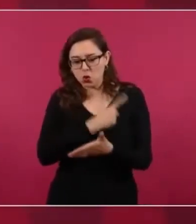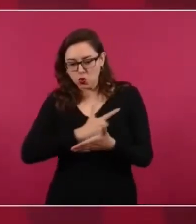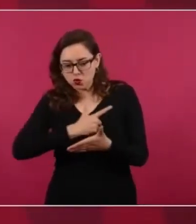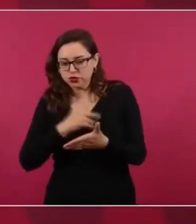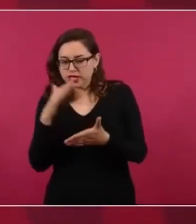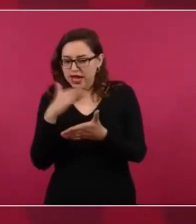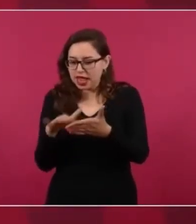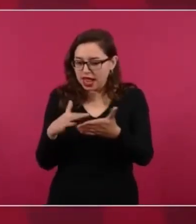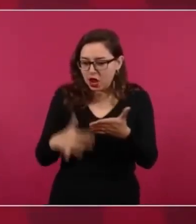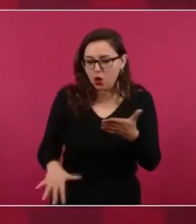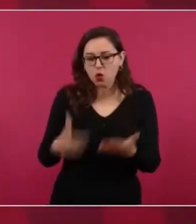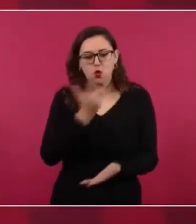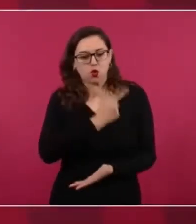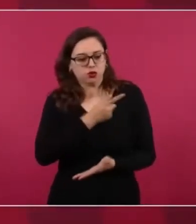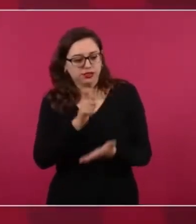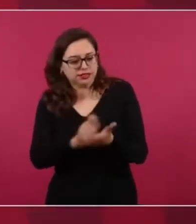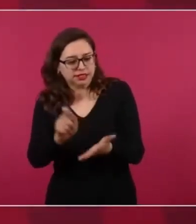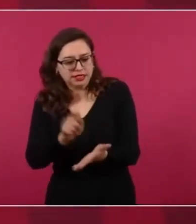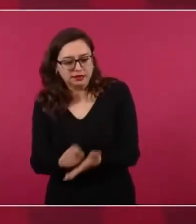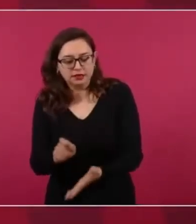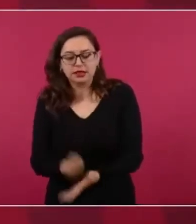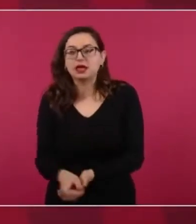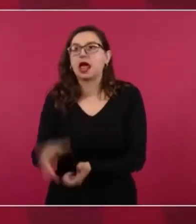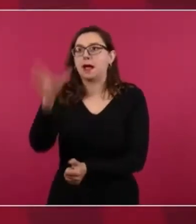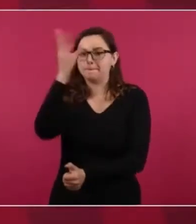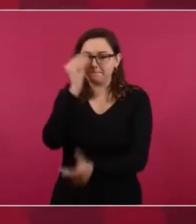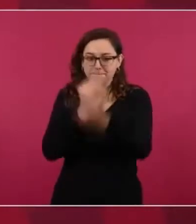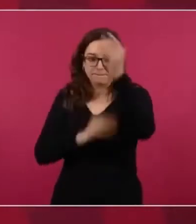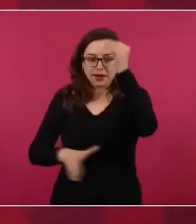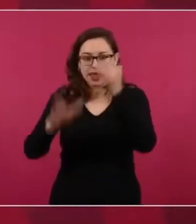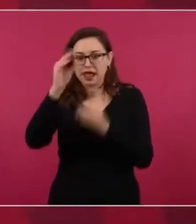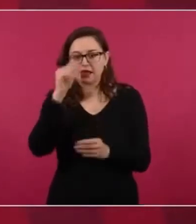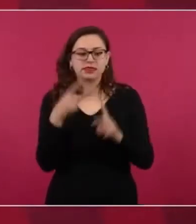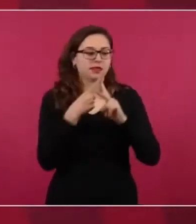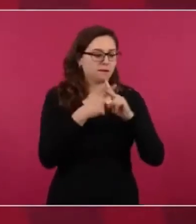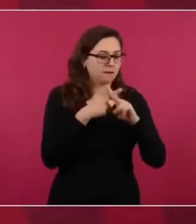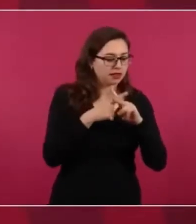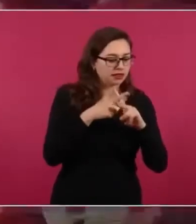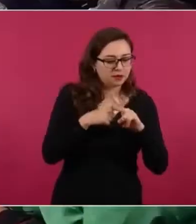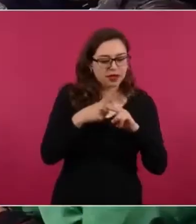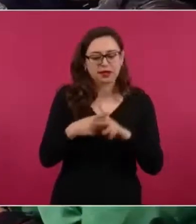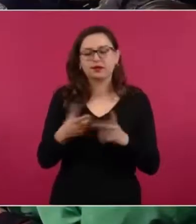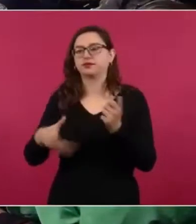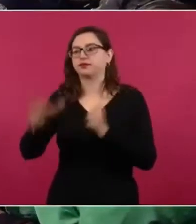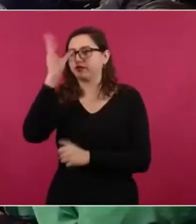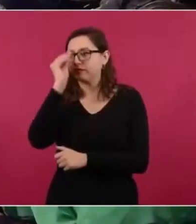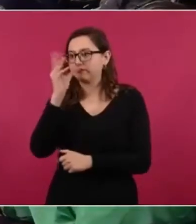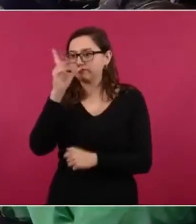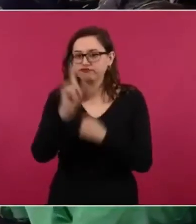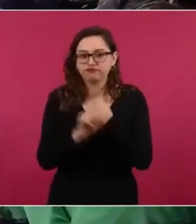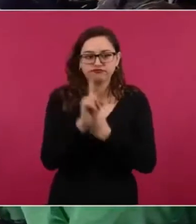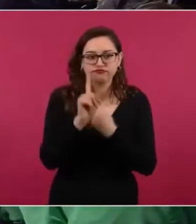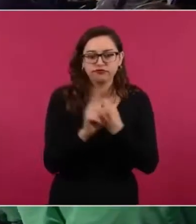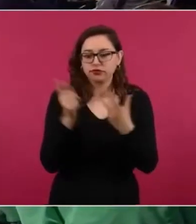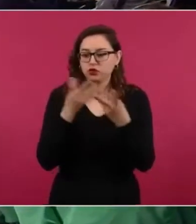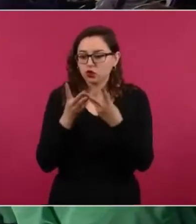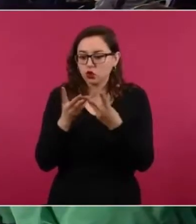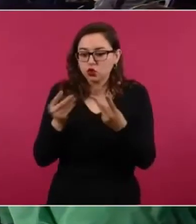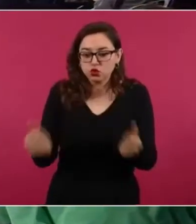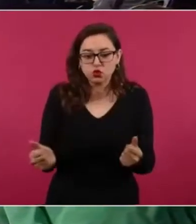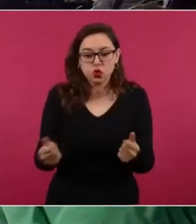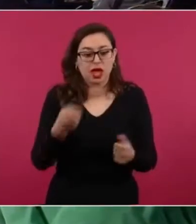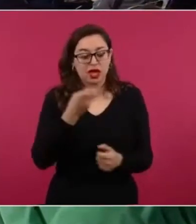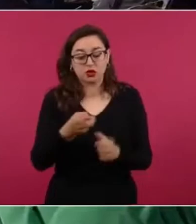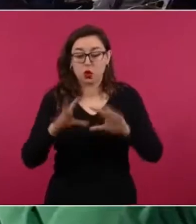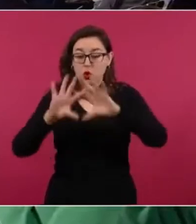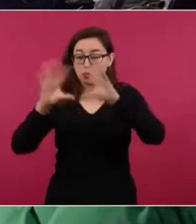que me interesa es que aprenda a escribir, me interesa que aprenda a multiplicar, a sumar, a restar, que aprenda a resolver problemas, pero que todo eso que ha